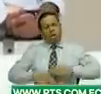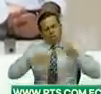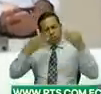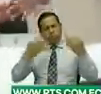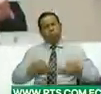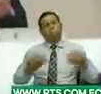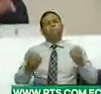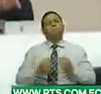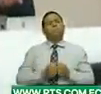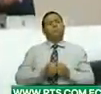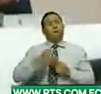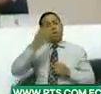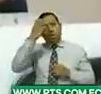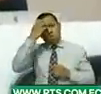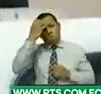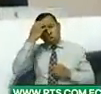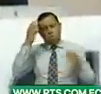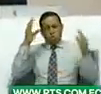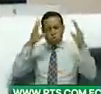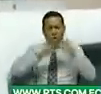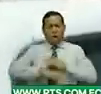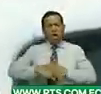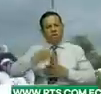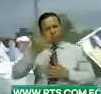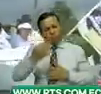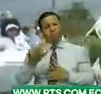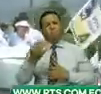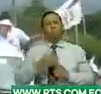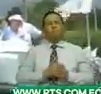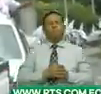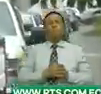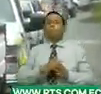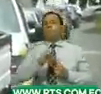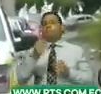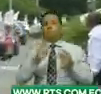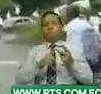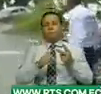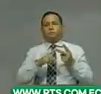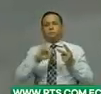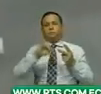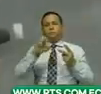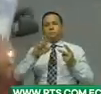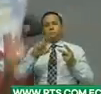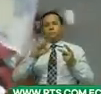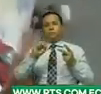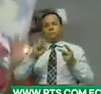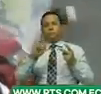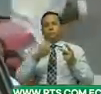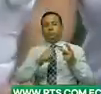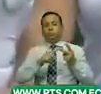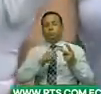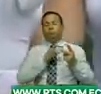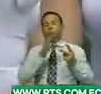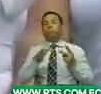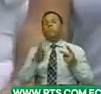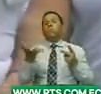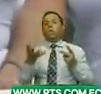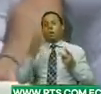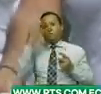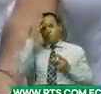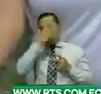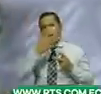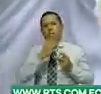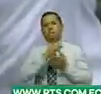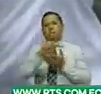calidad, educación gratuita y de calidad. Gerson Almeida, candidato de Ecuatoriano Unido, visitó Esmeraldas y